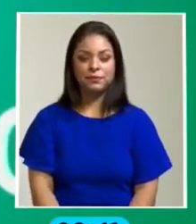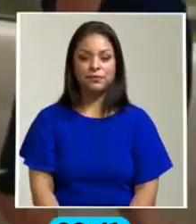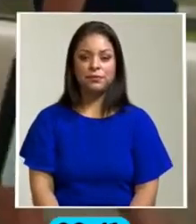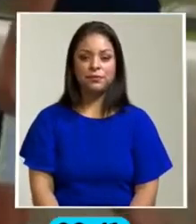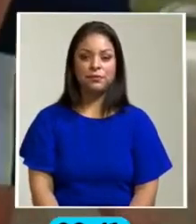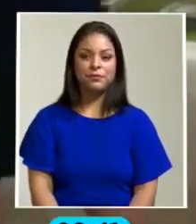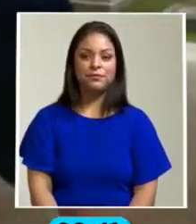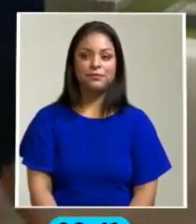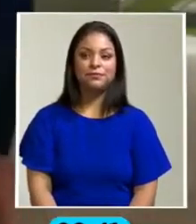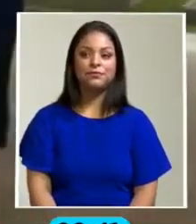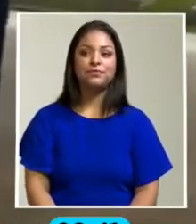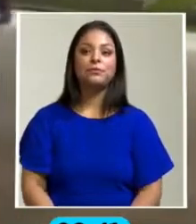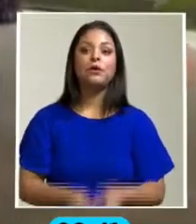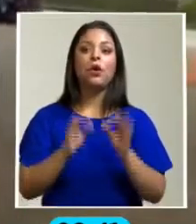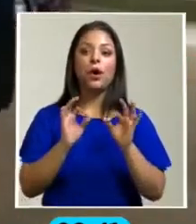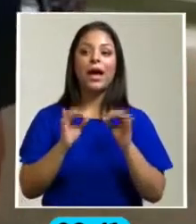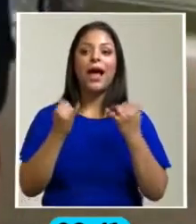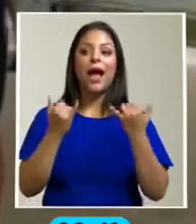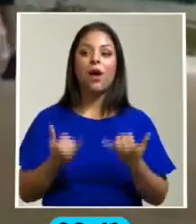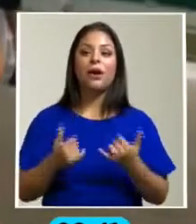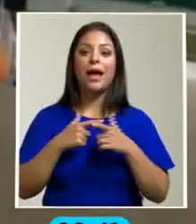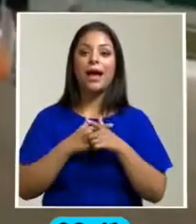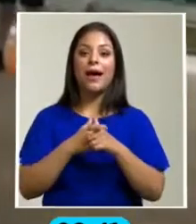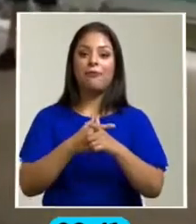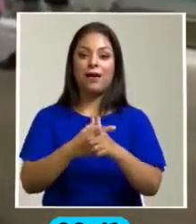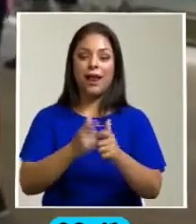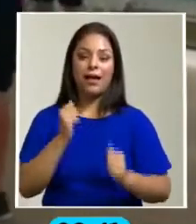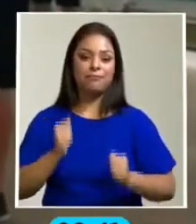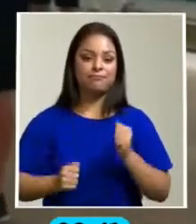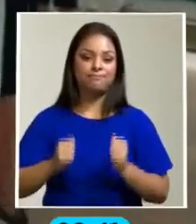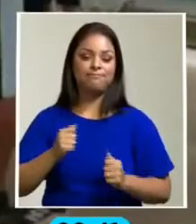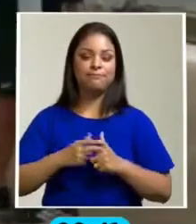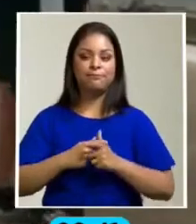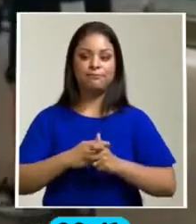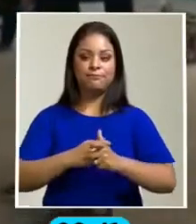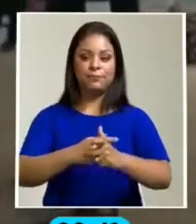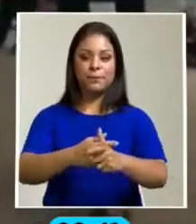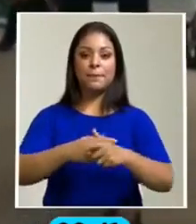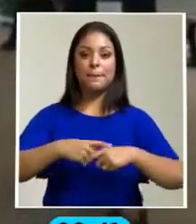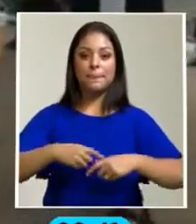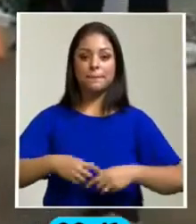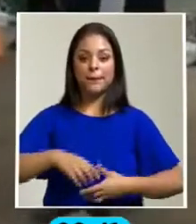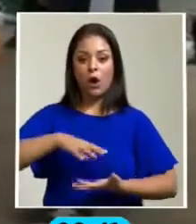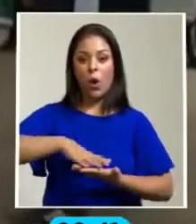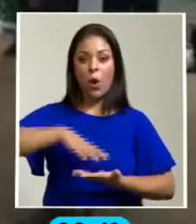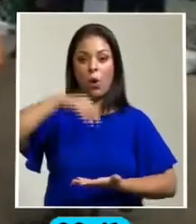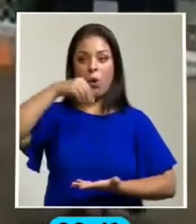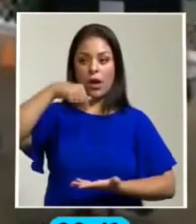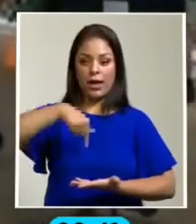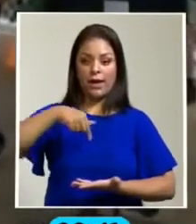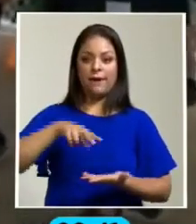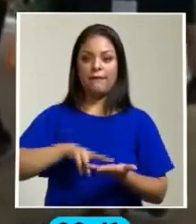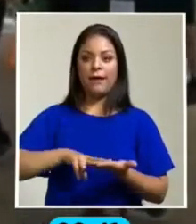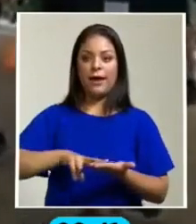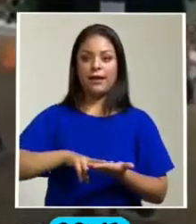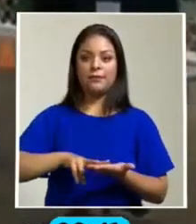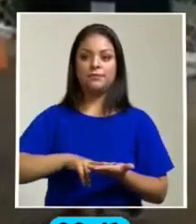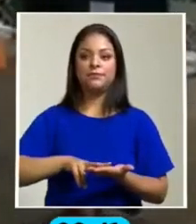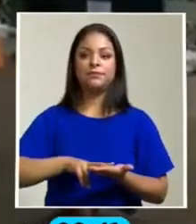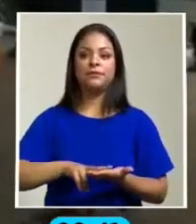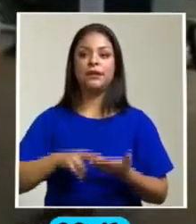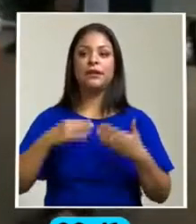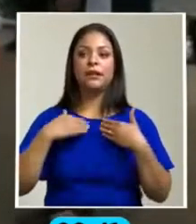Ok, chicos, vamos a hacer carrera de velocidades, ok. Salimos del cono acá, el cono verde igual, tenemos el segundo cono